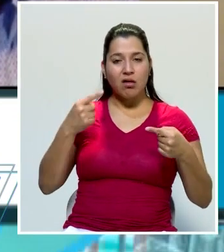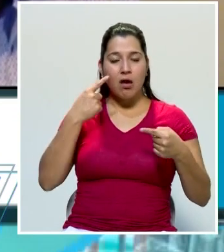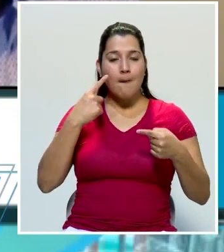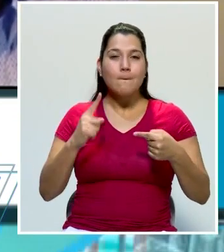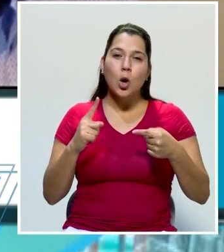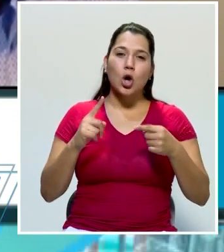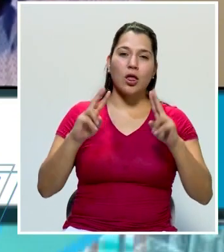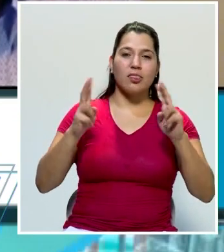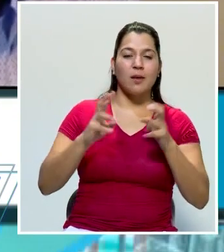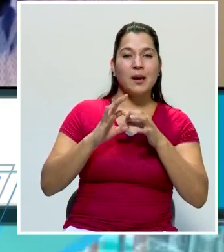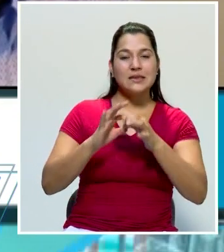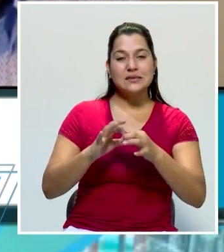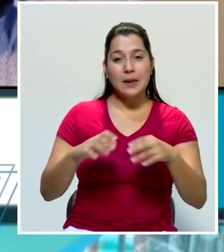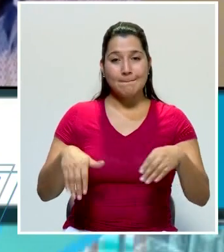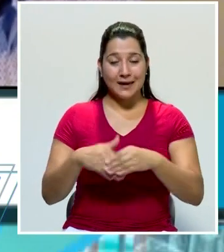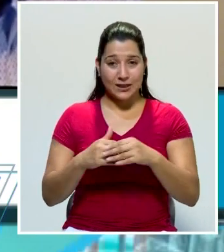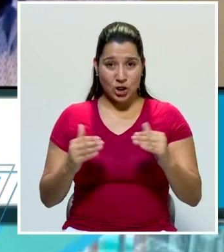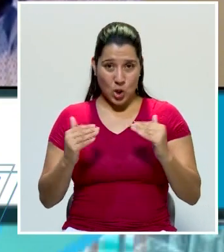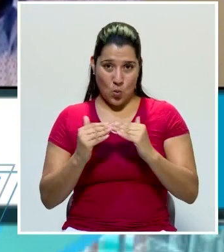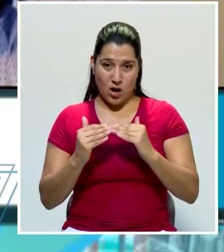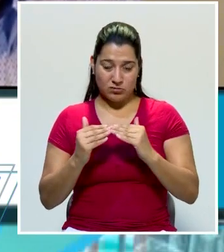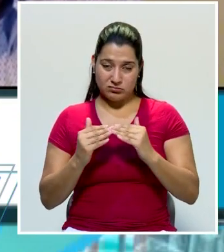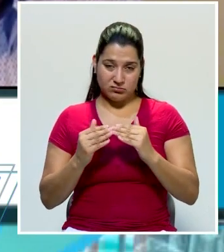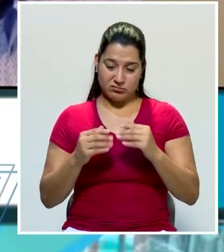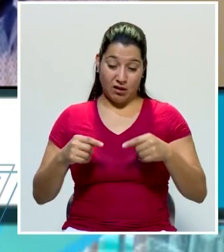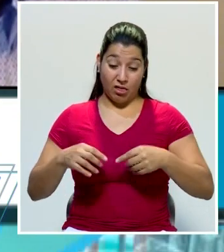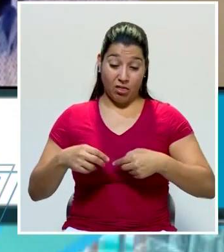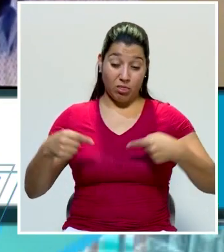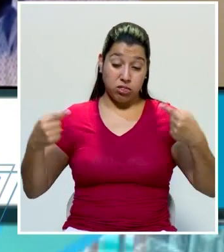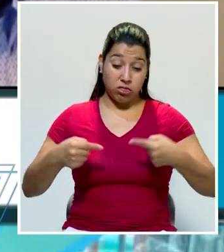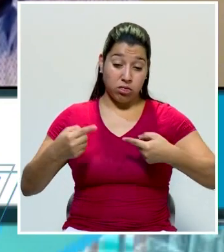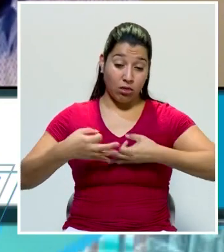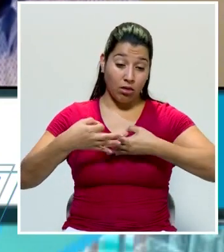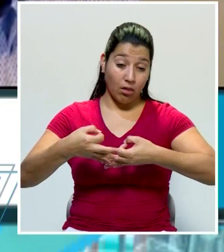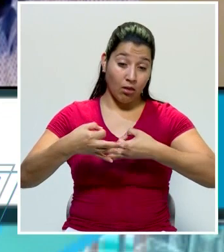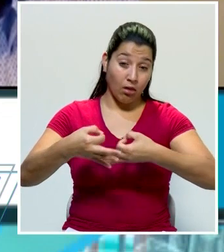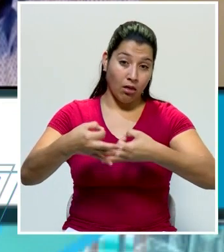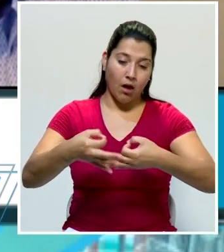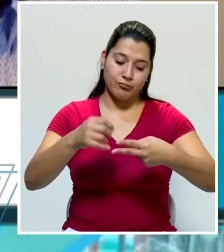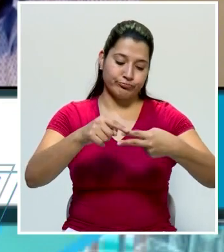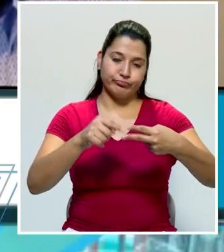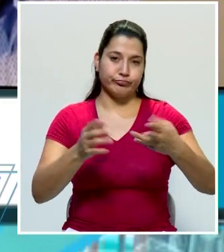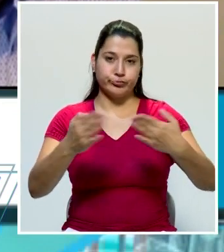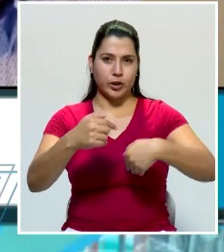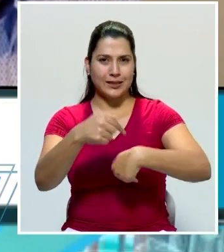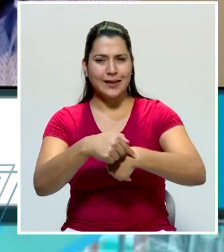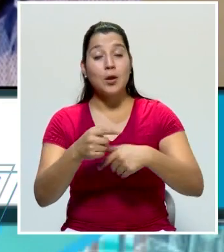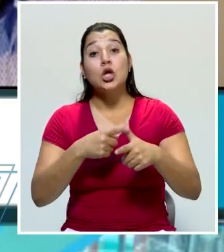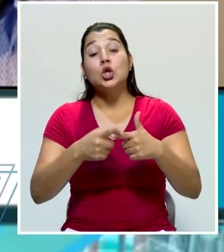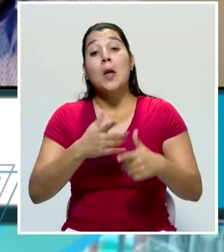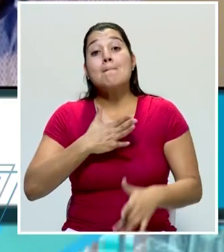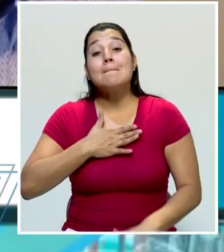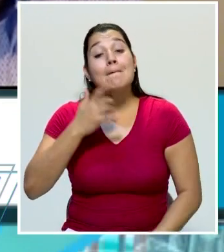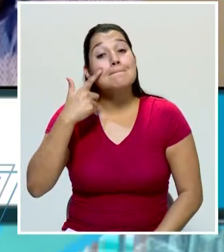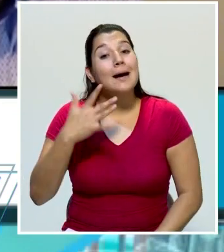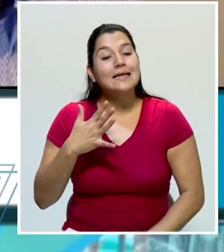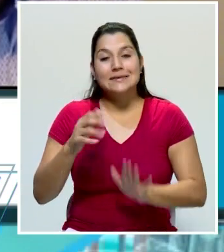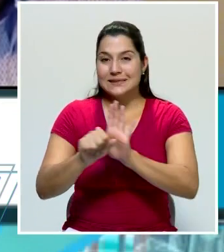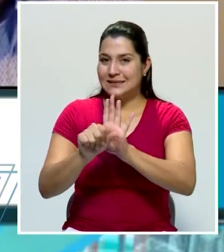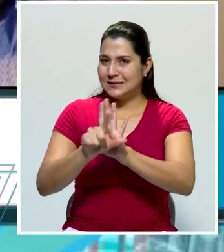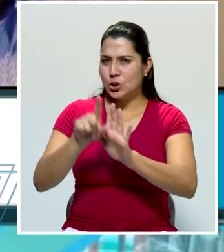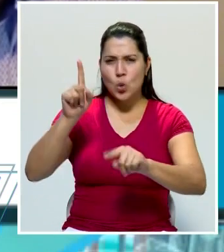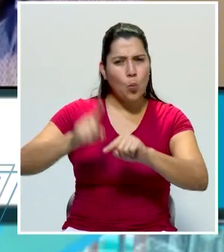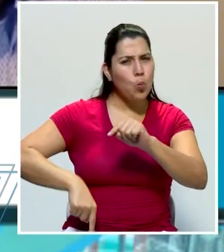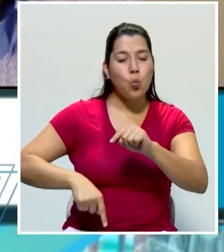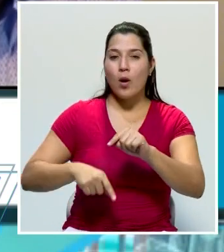enorme discusión en relación con esta moción, y bueno, nos parece que la Asamblea no debe desviar su atención en